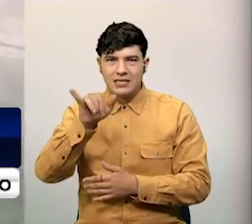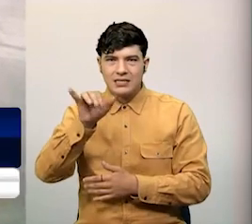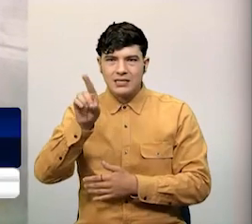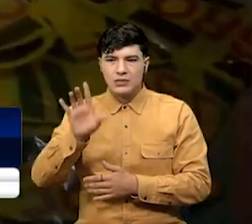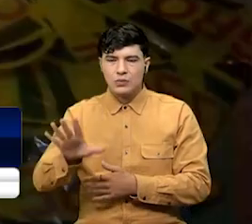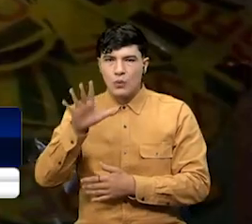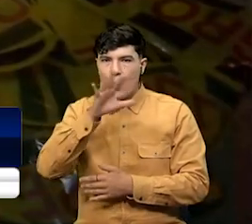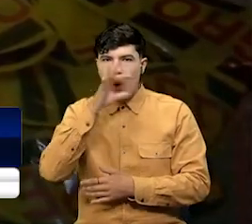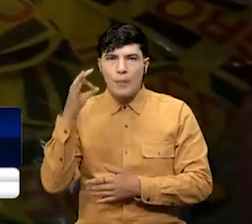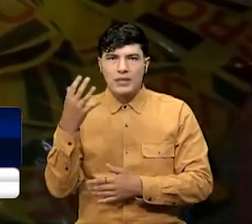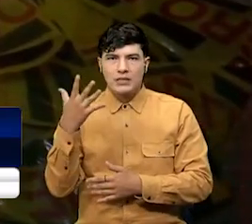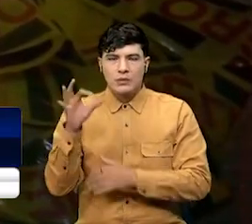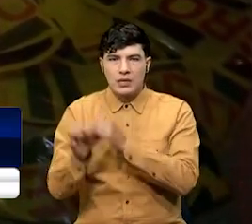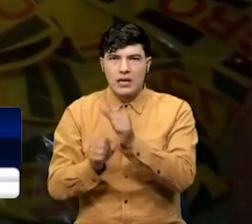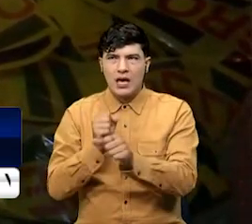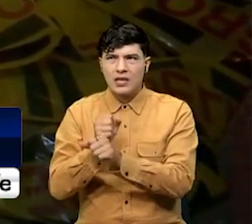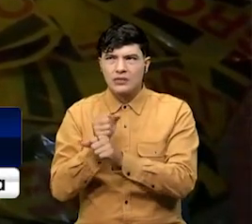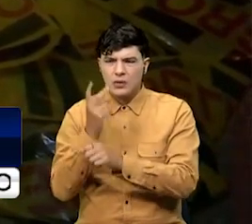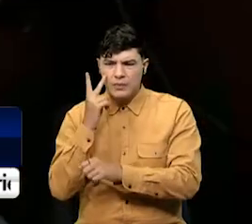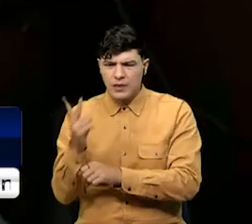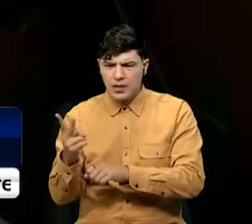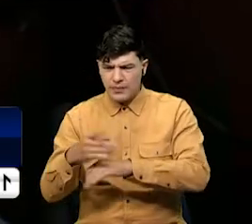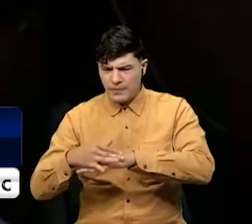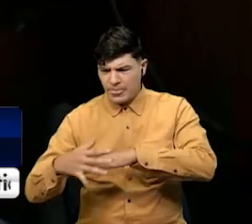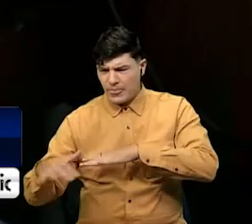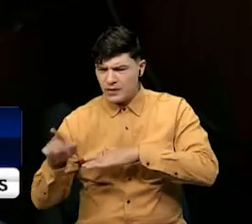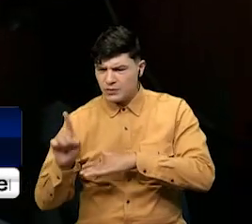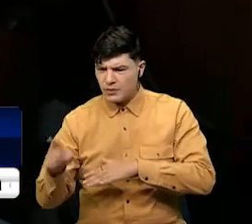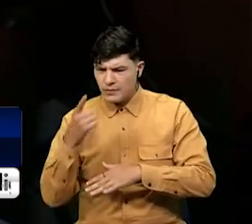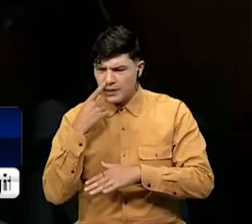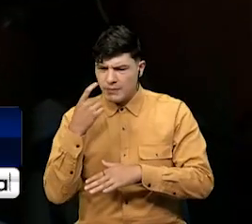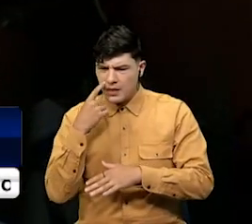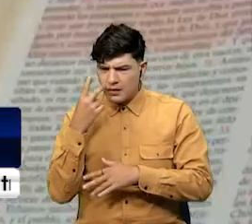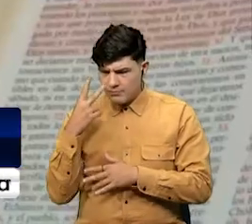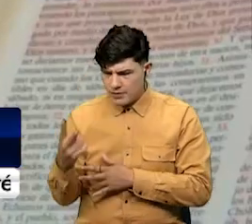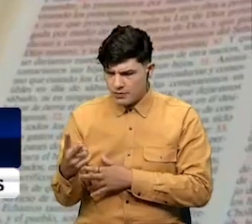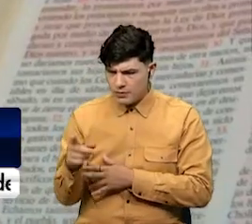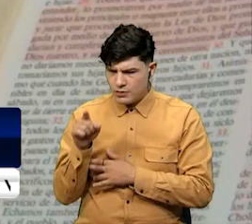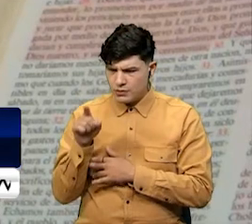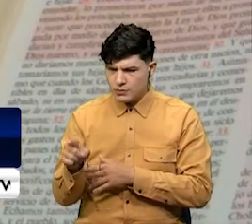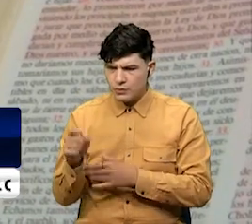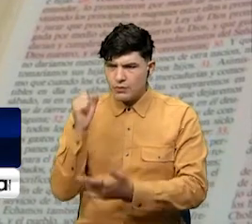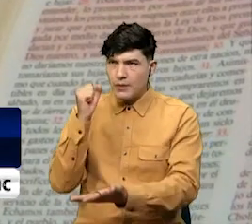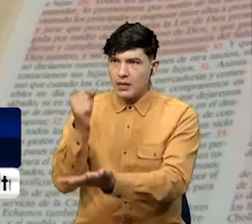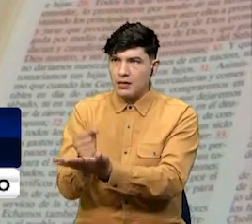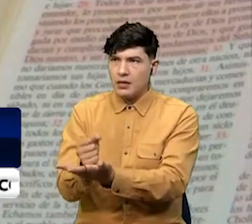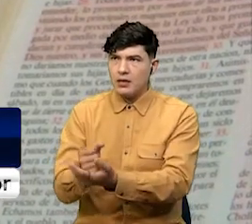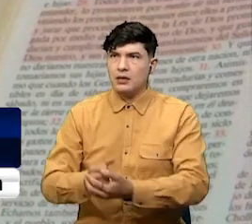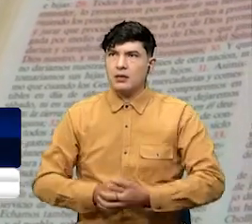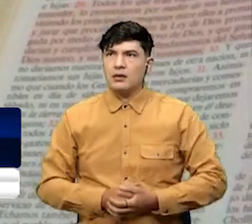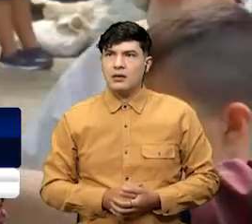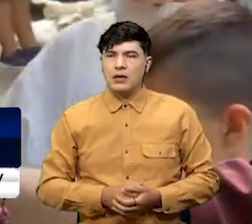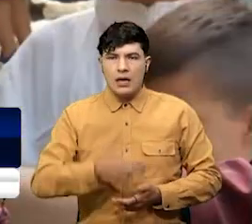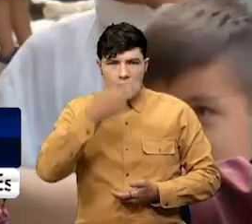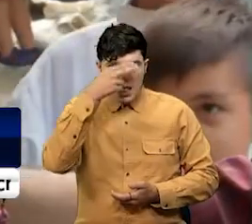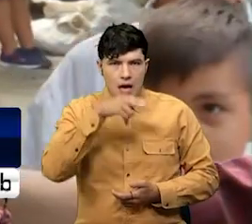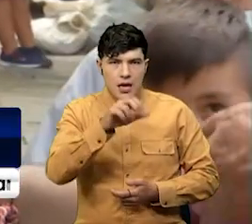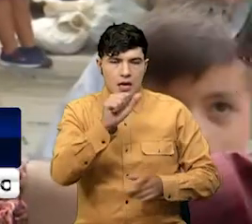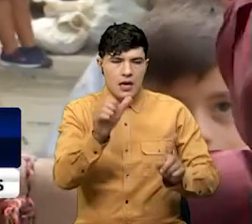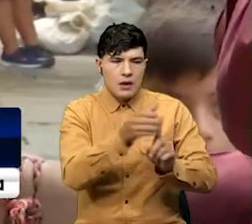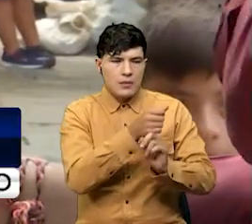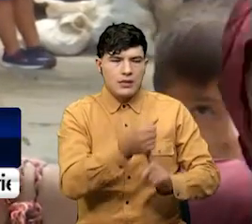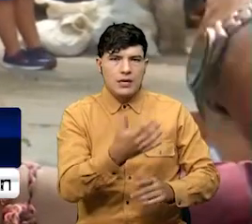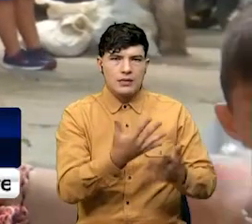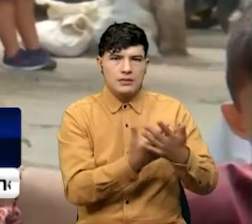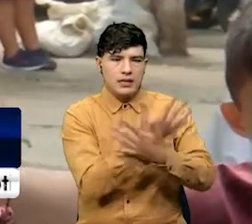50 años de edad vio salir una mancha de sangre del cuarto de su padre se percató de su asesinato la hija lo encontró a las cinco